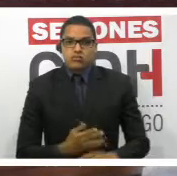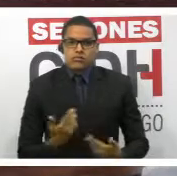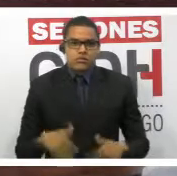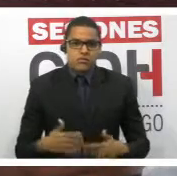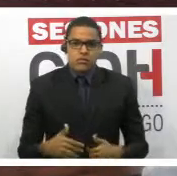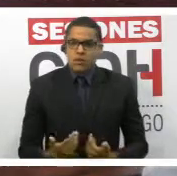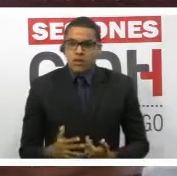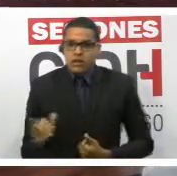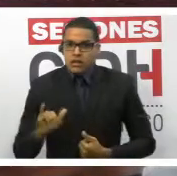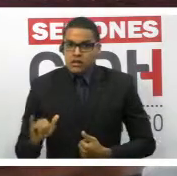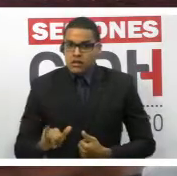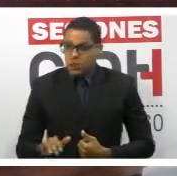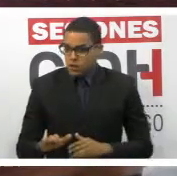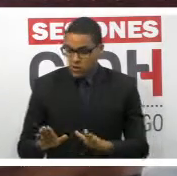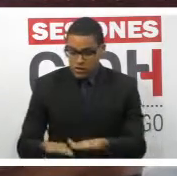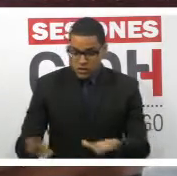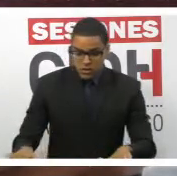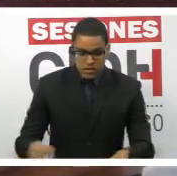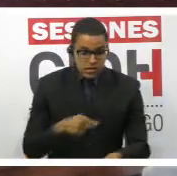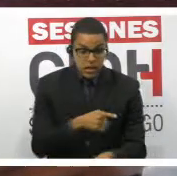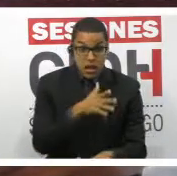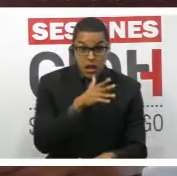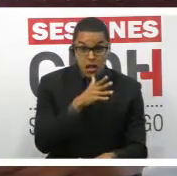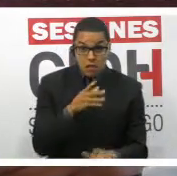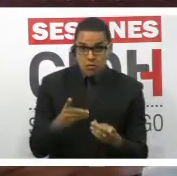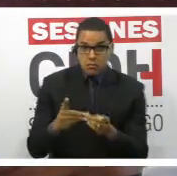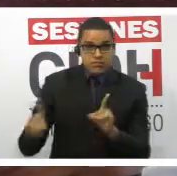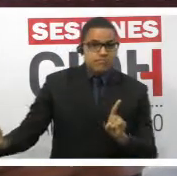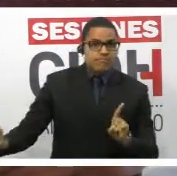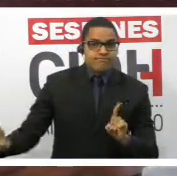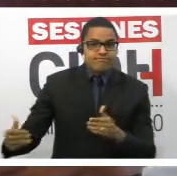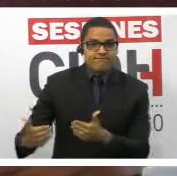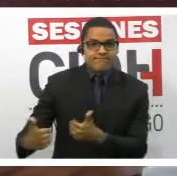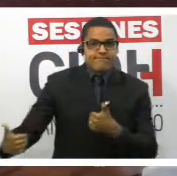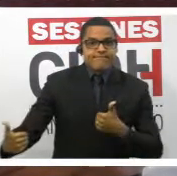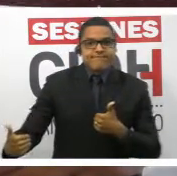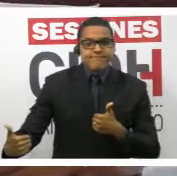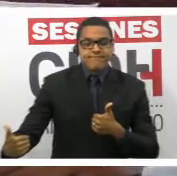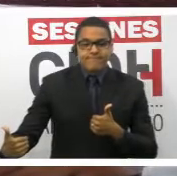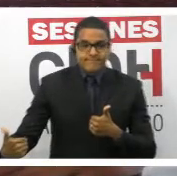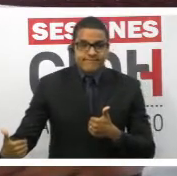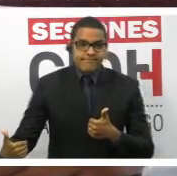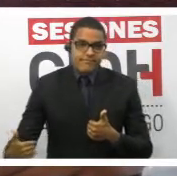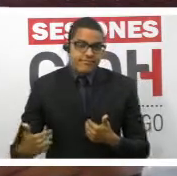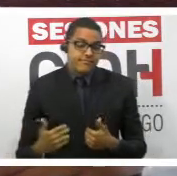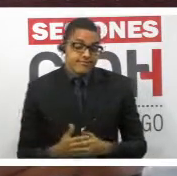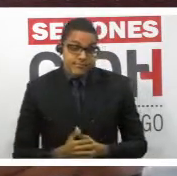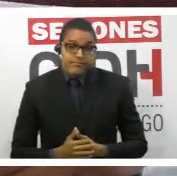hijos la privación total de la capacidad jurídica significa